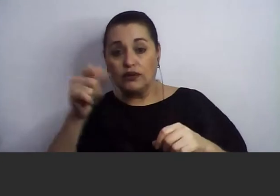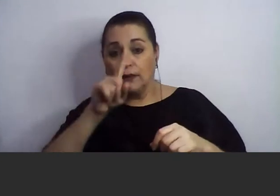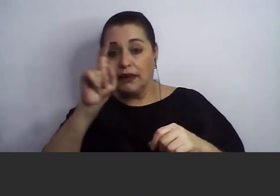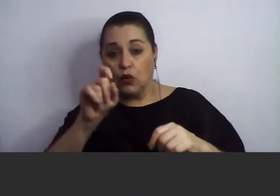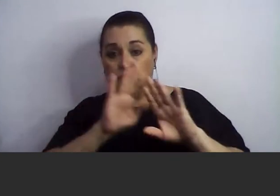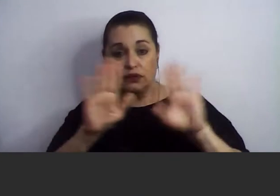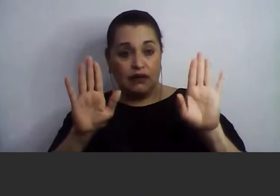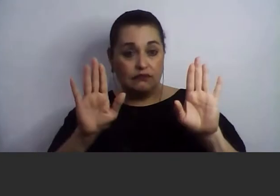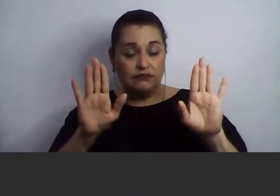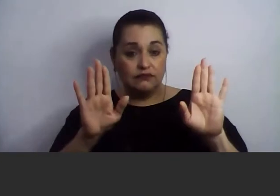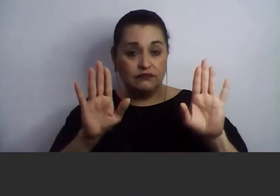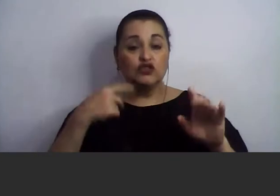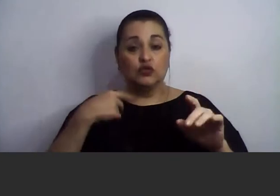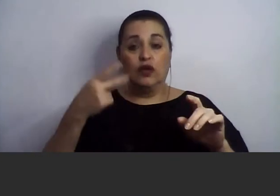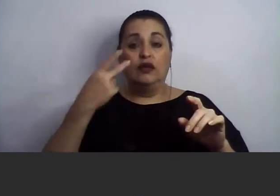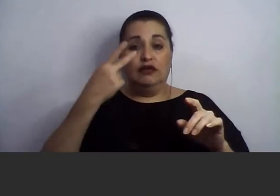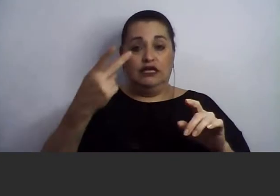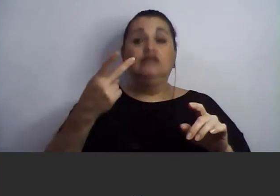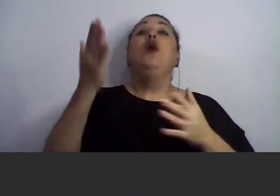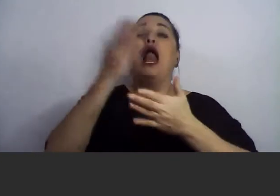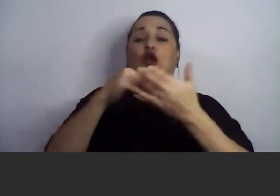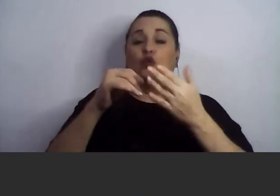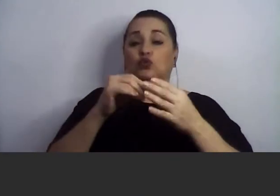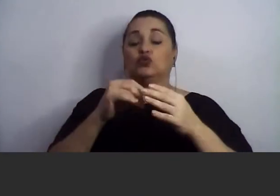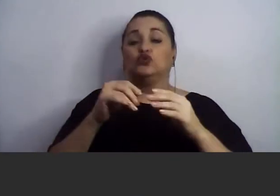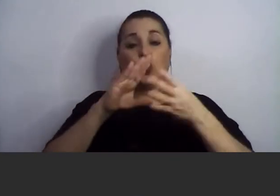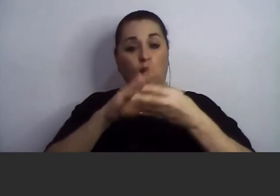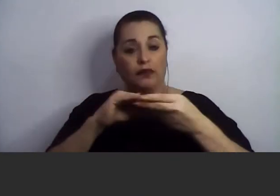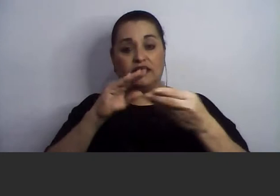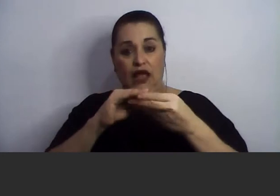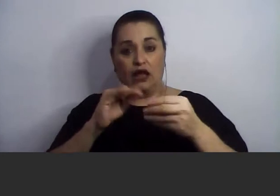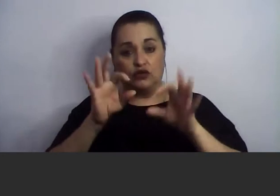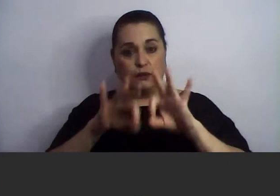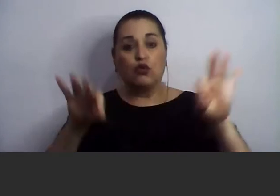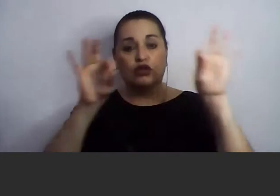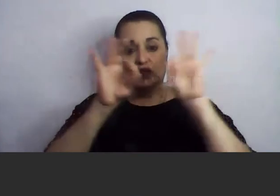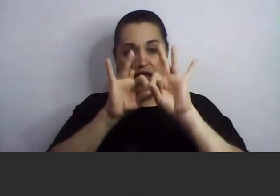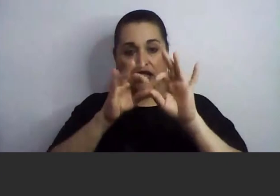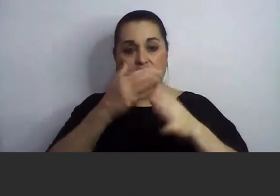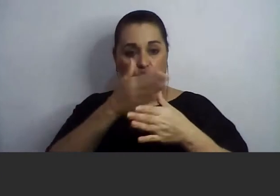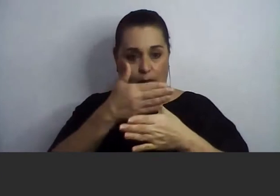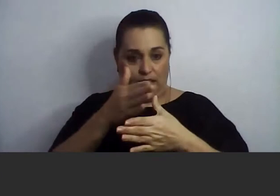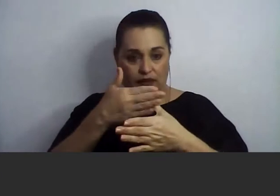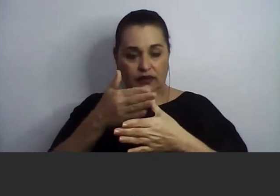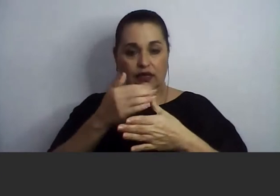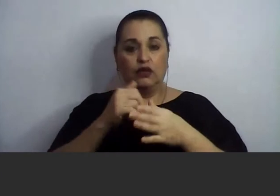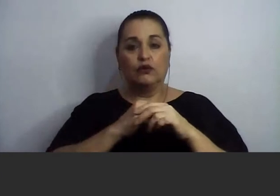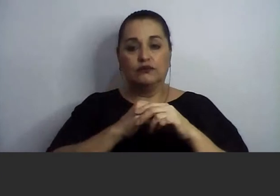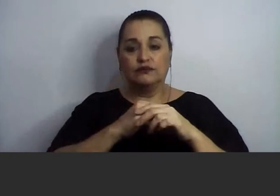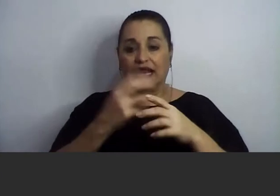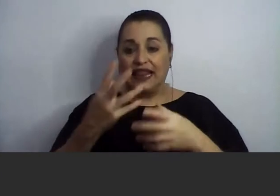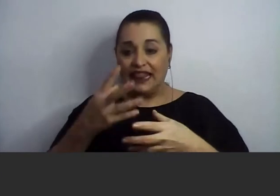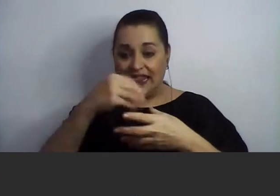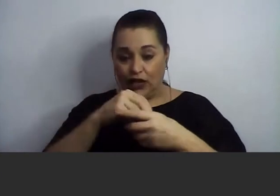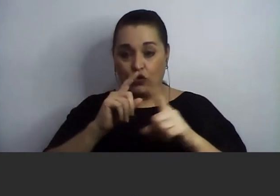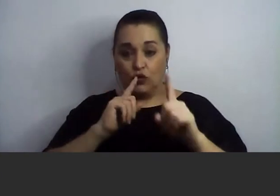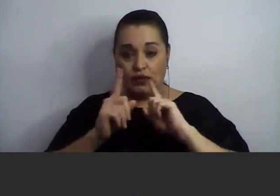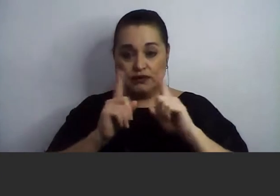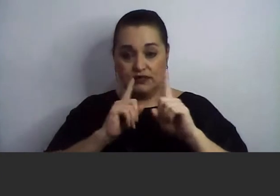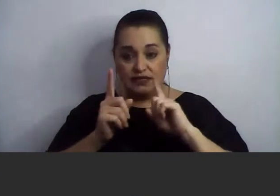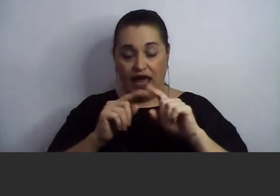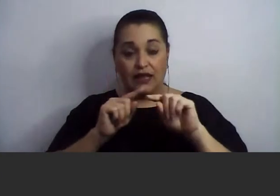si he visto varios insumos importantes que se han compartido dentro del chat verdad